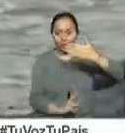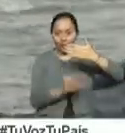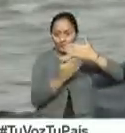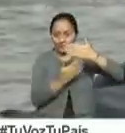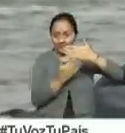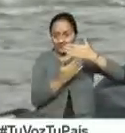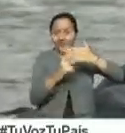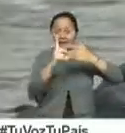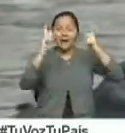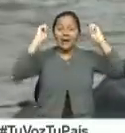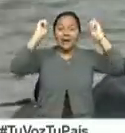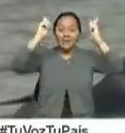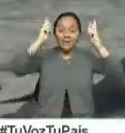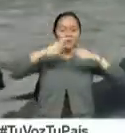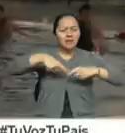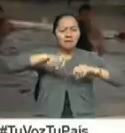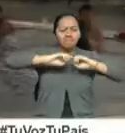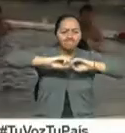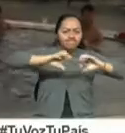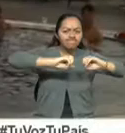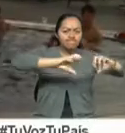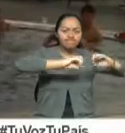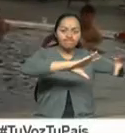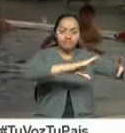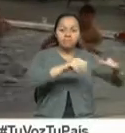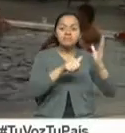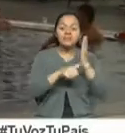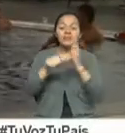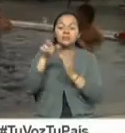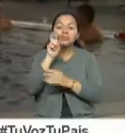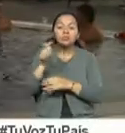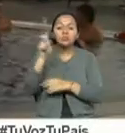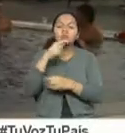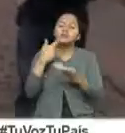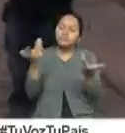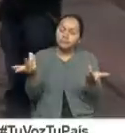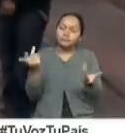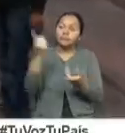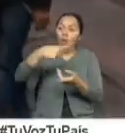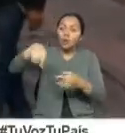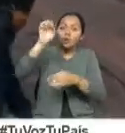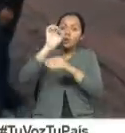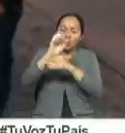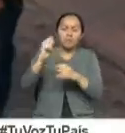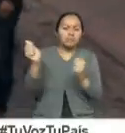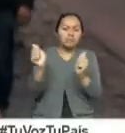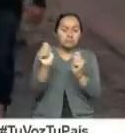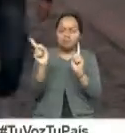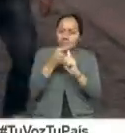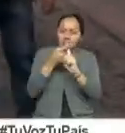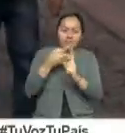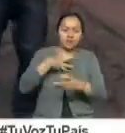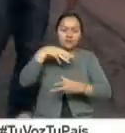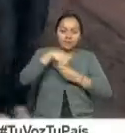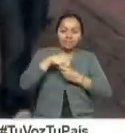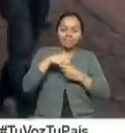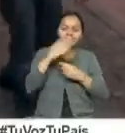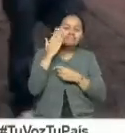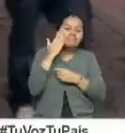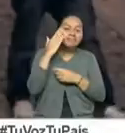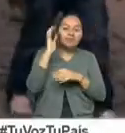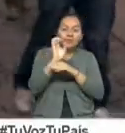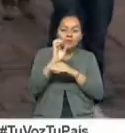estas campañas, la cartera de Estado se propone a fomentar el turismo interno para que cada ecuatoriano se convierta en un promotor turístico para